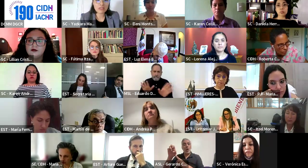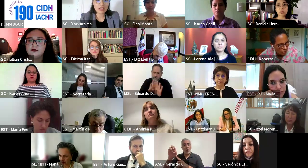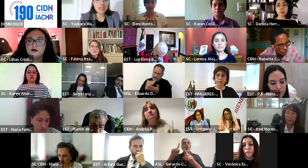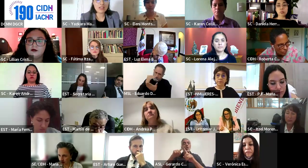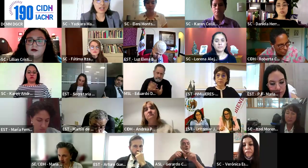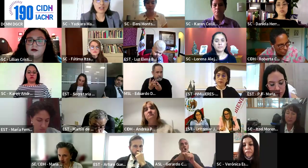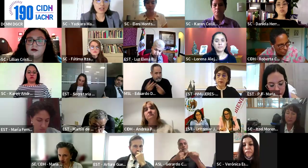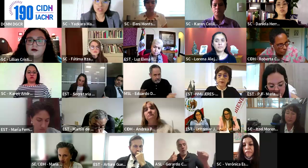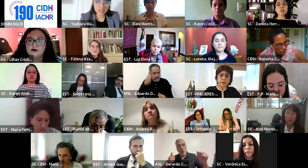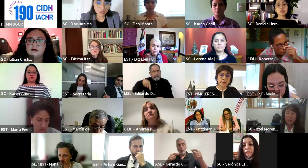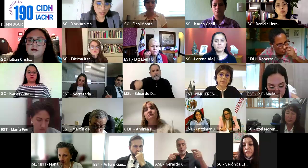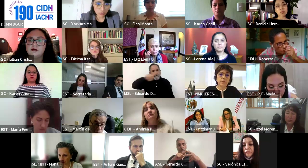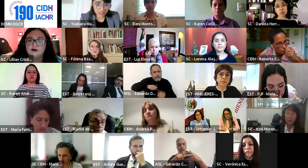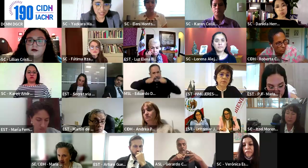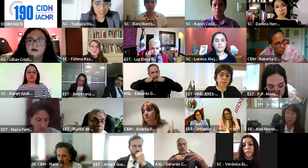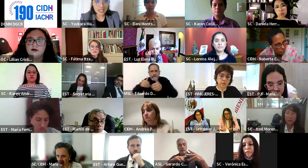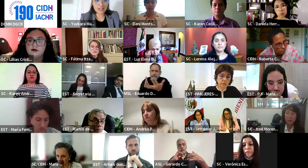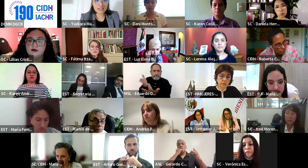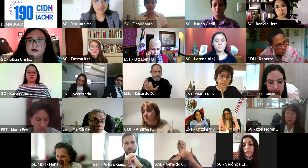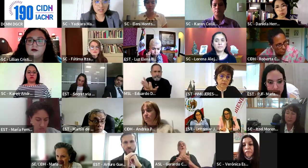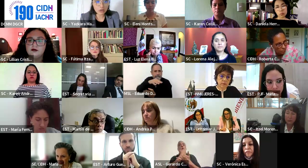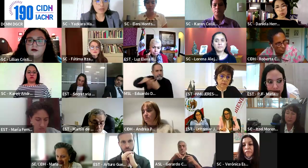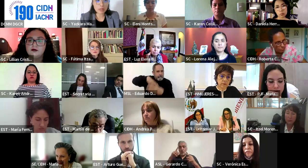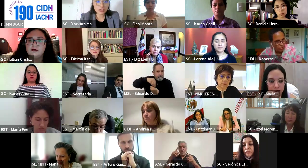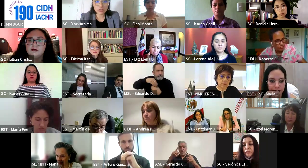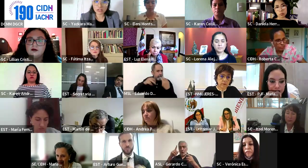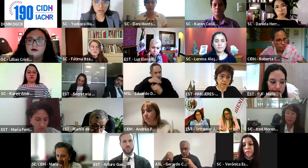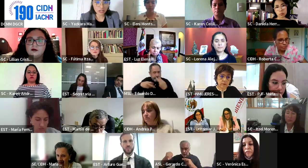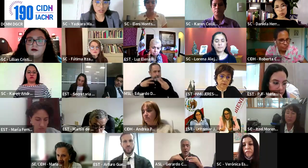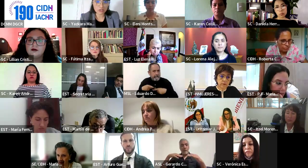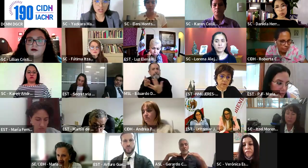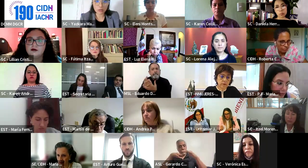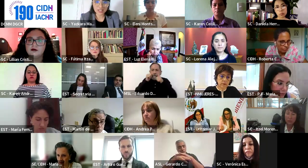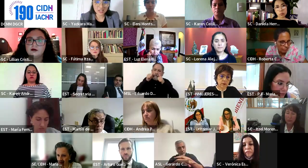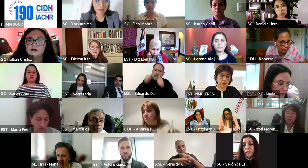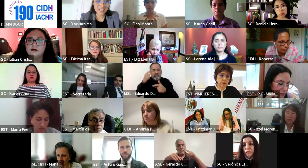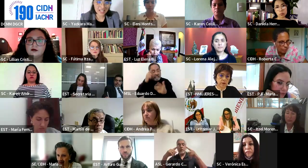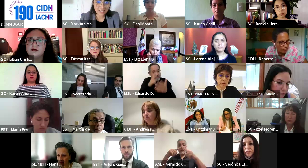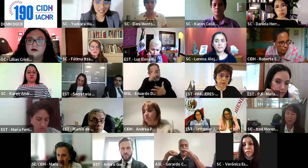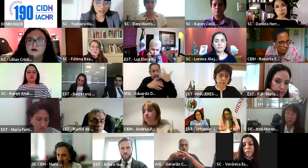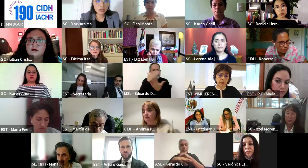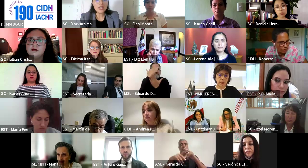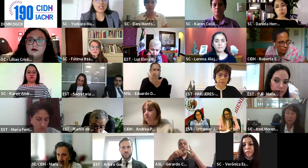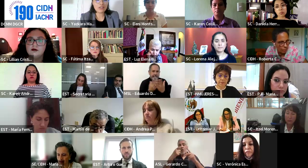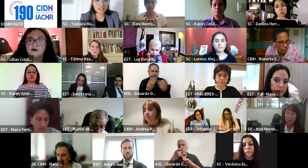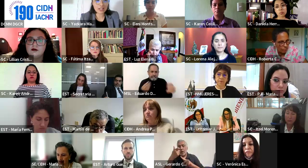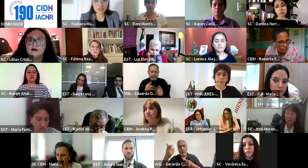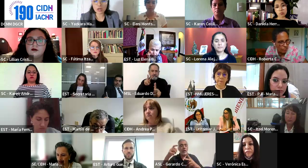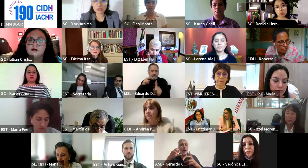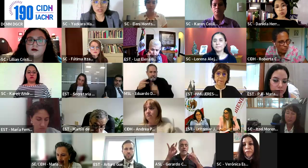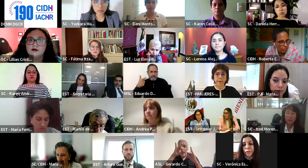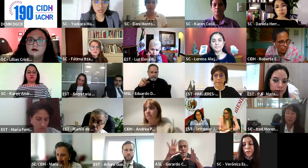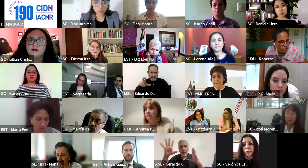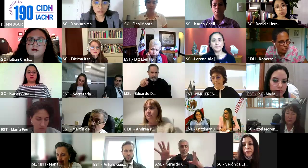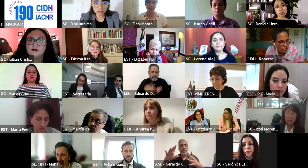éstas justamente integren criterios de accesibilidad universal y en ese sentido la prevención, atención y erradicación de la violencia basada en el género y la falta de